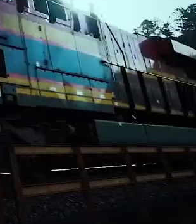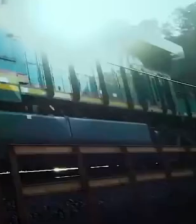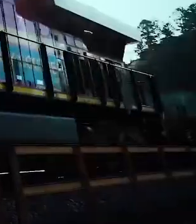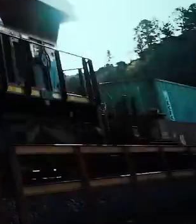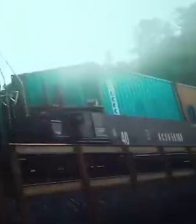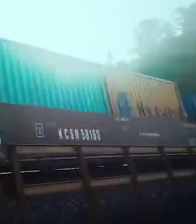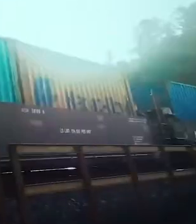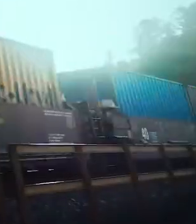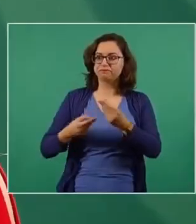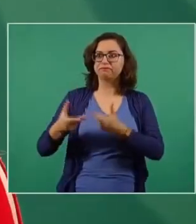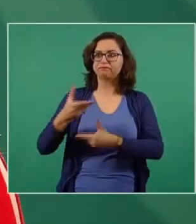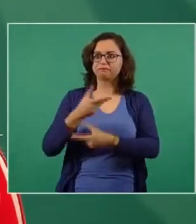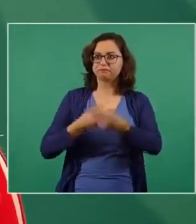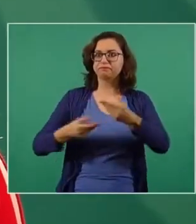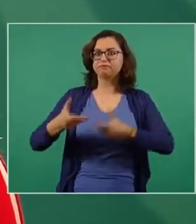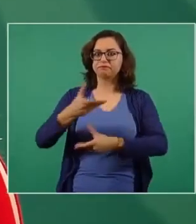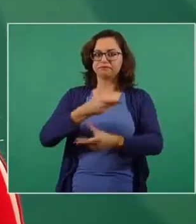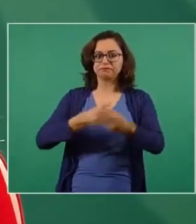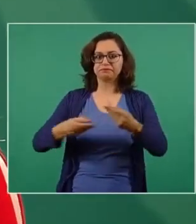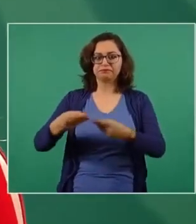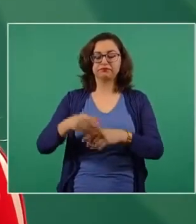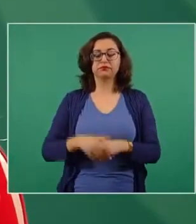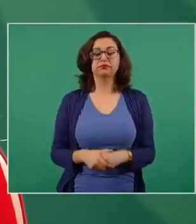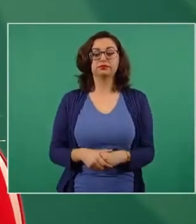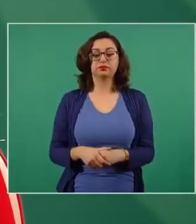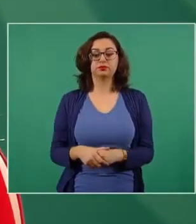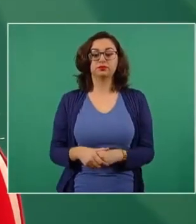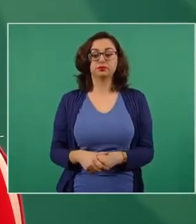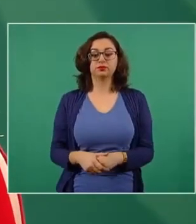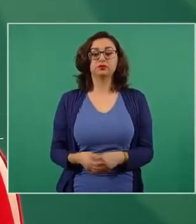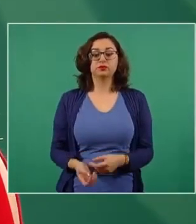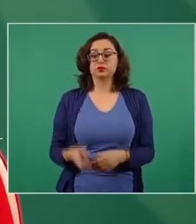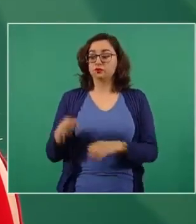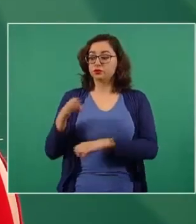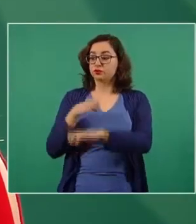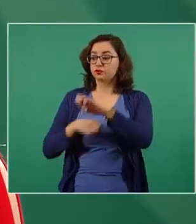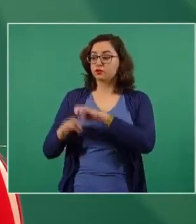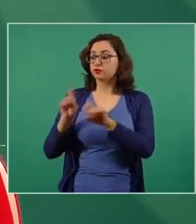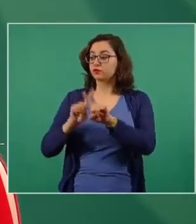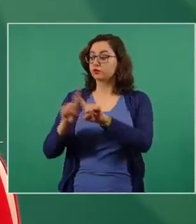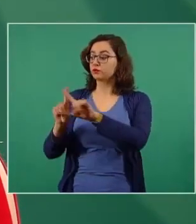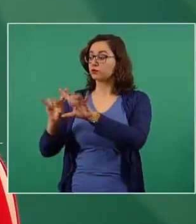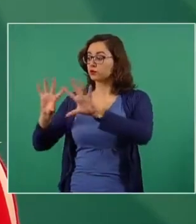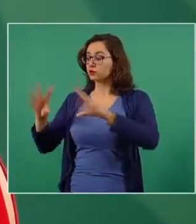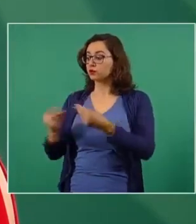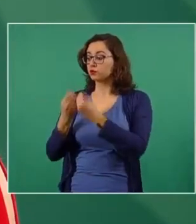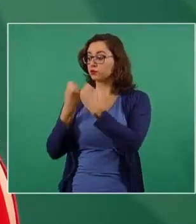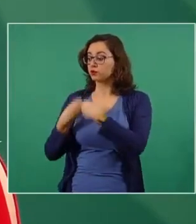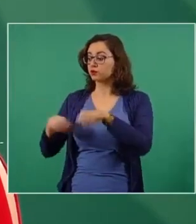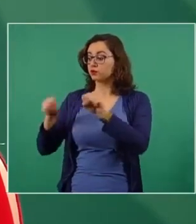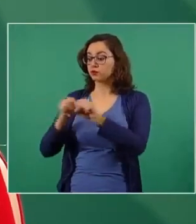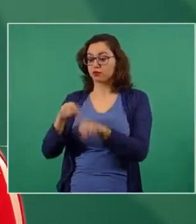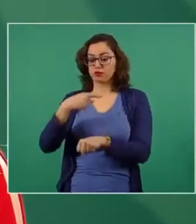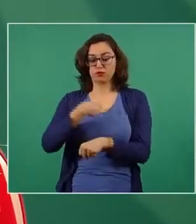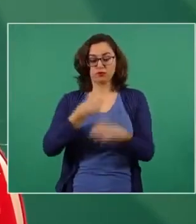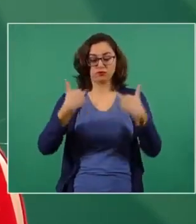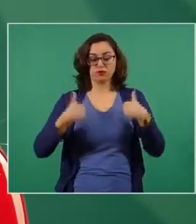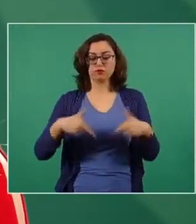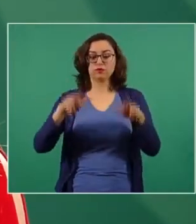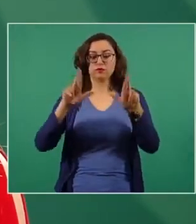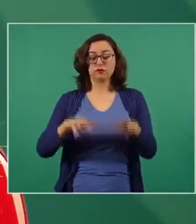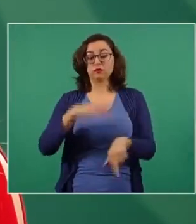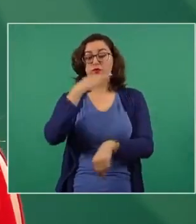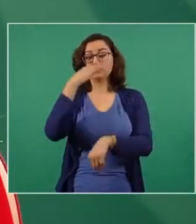sustentables. Hoy, el consorcio que represento cuenta con el respaldo y la experiencia de las más